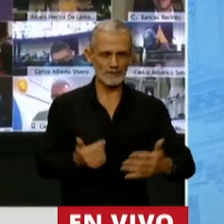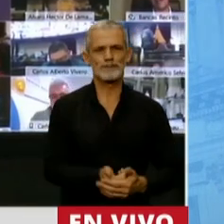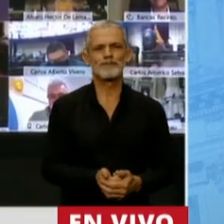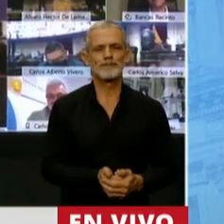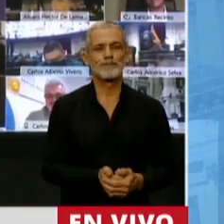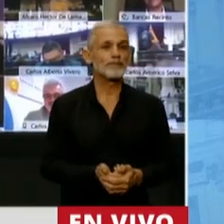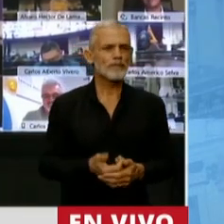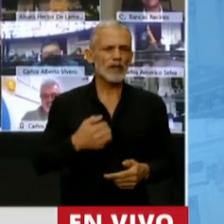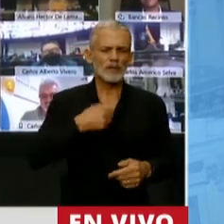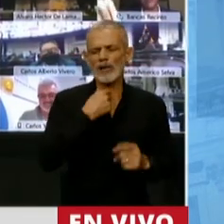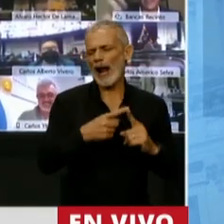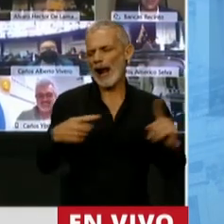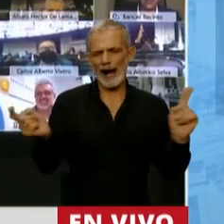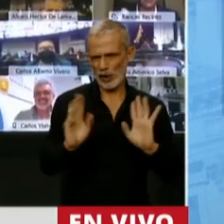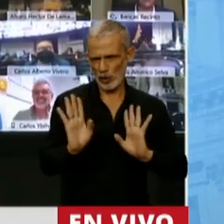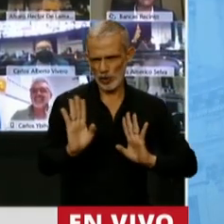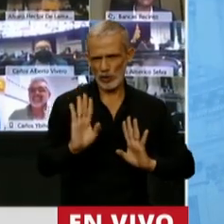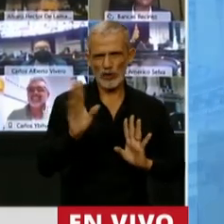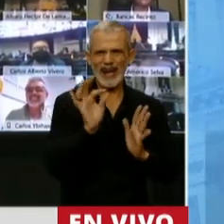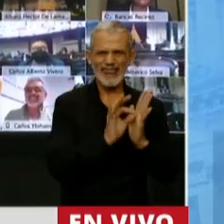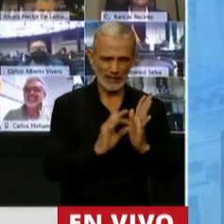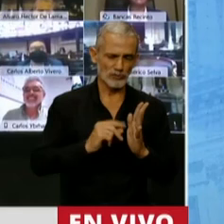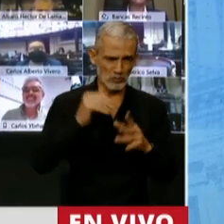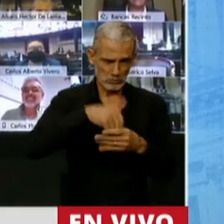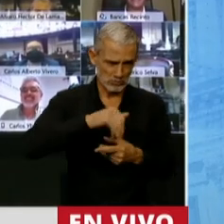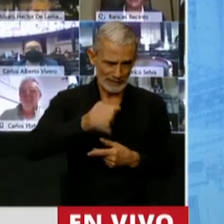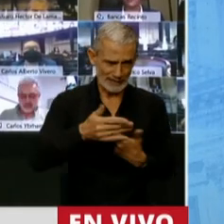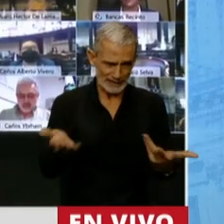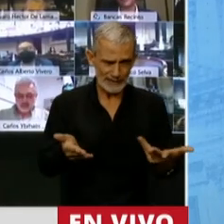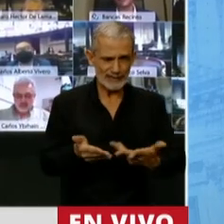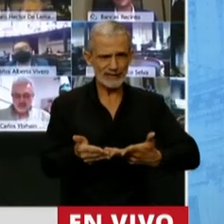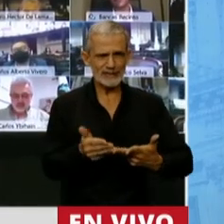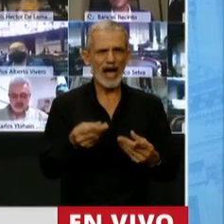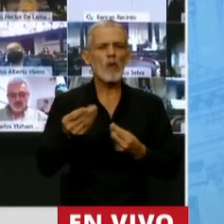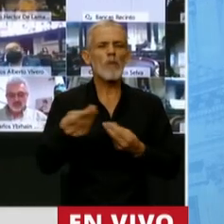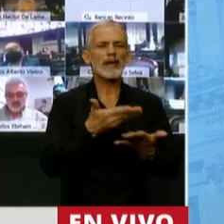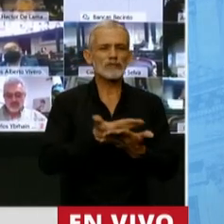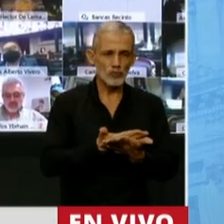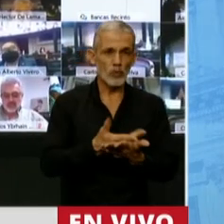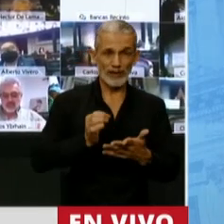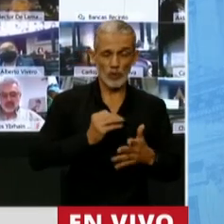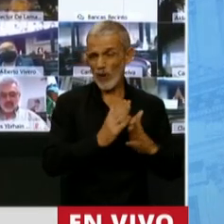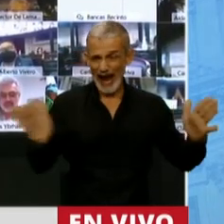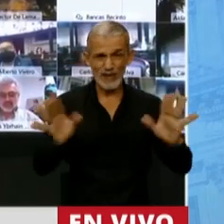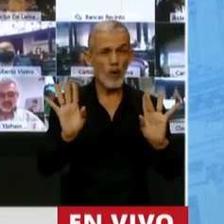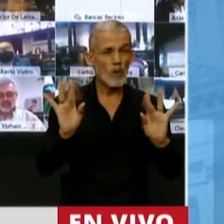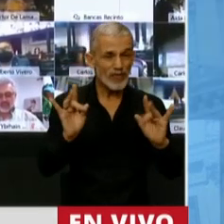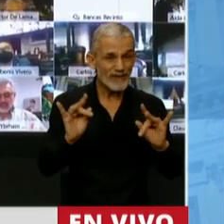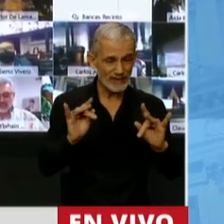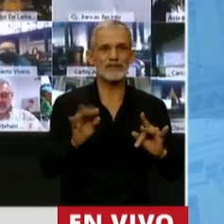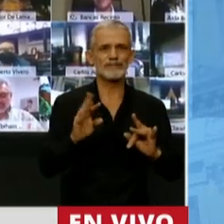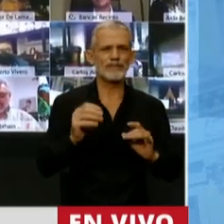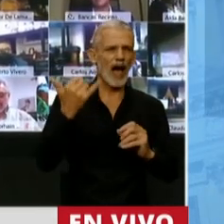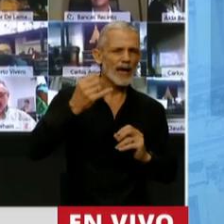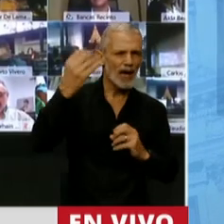Señor Presidente, no quiero entrar más en detalle. Adelanto mi voto positivo a un presupuesto que en medio de un año tan difícil marca una